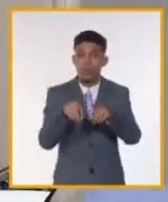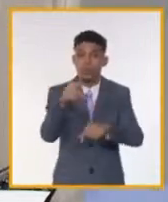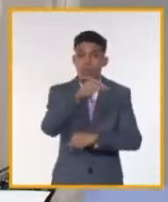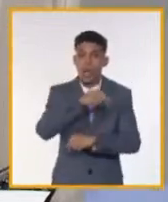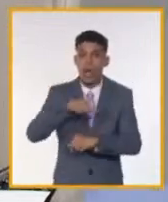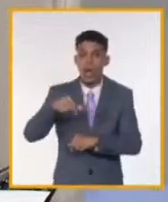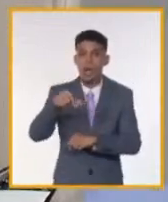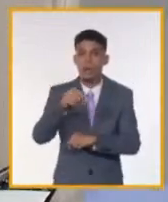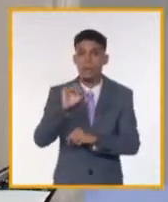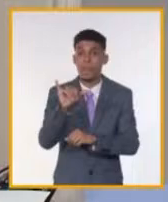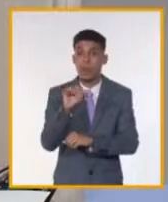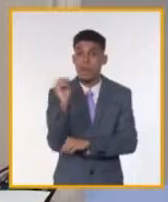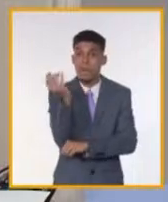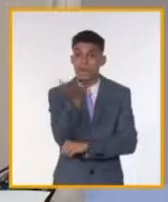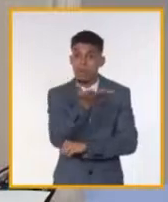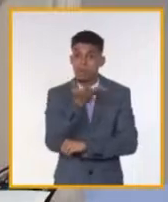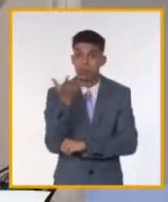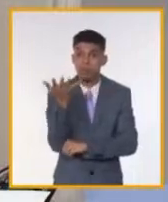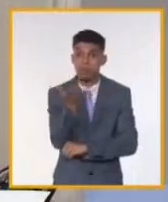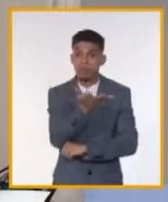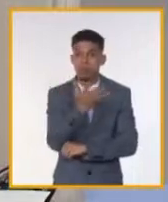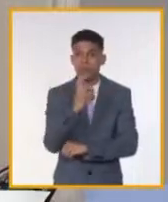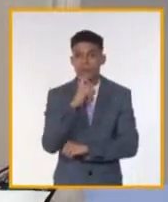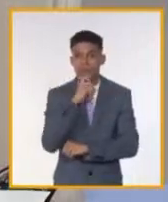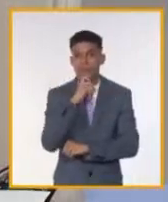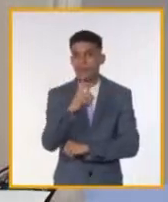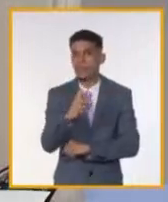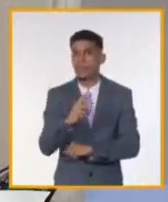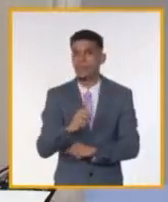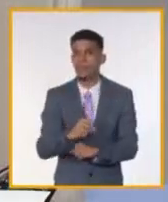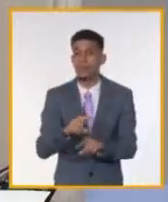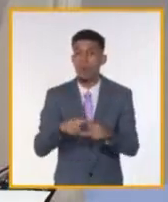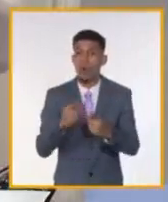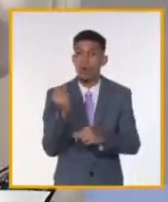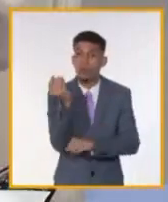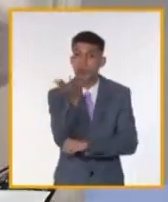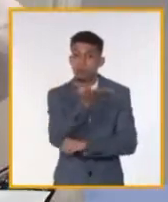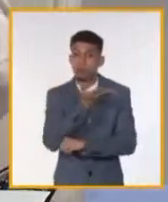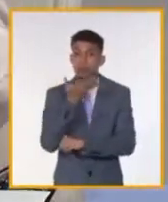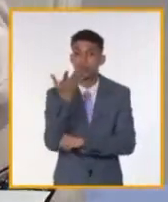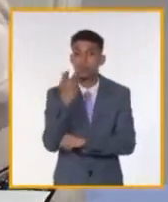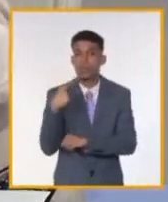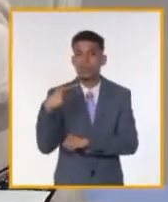retira el aire con agua evaporada